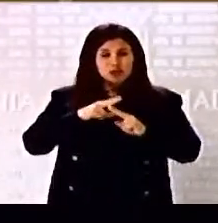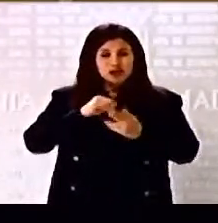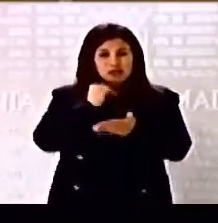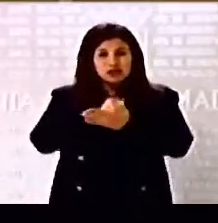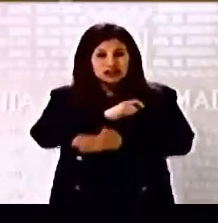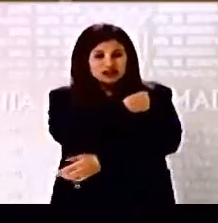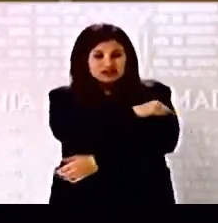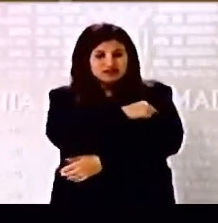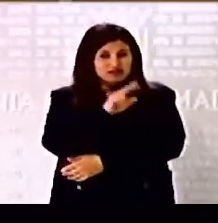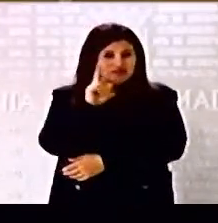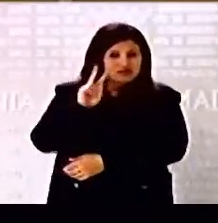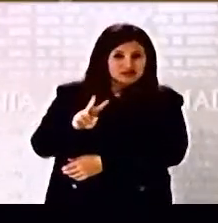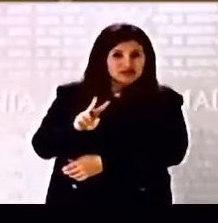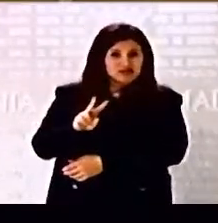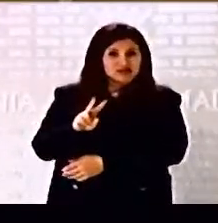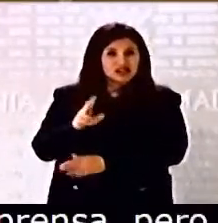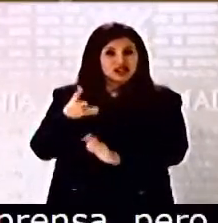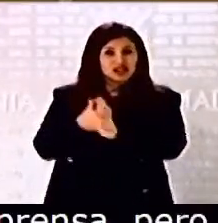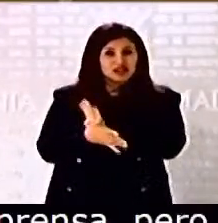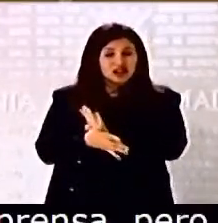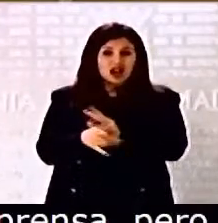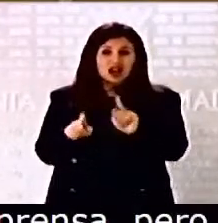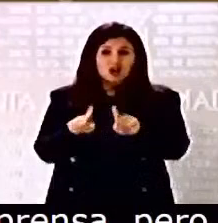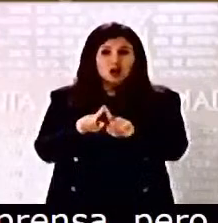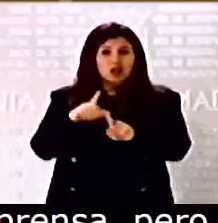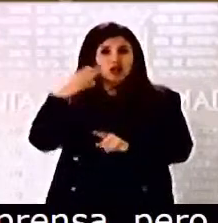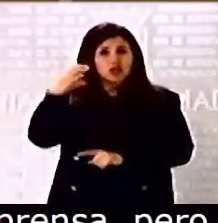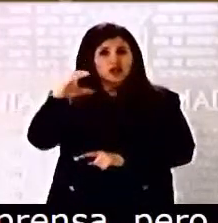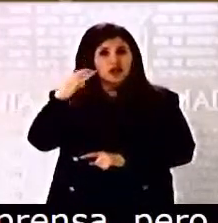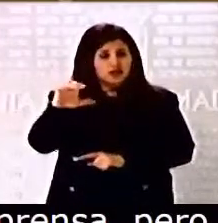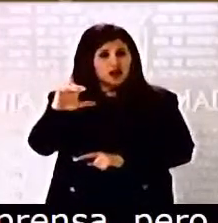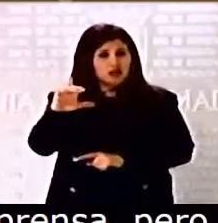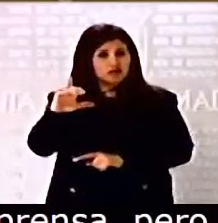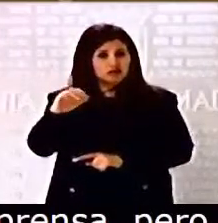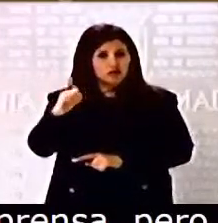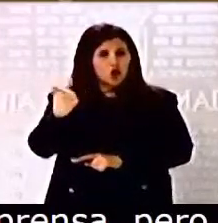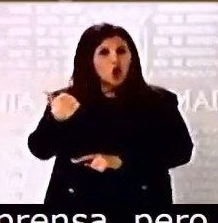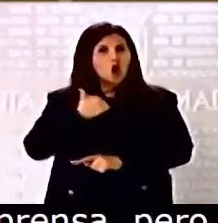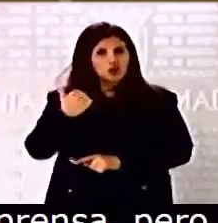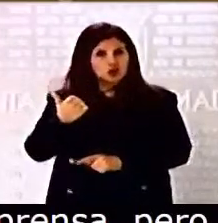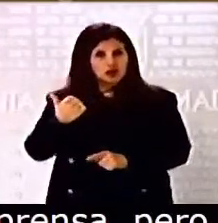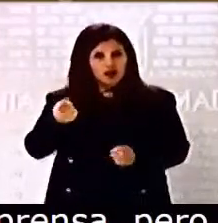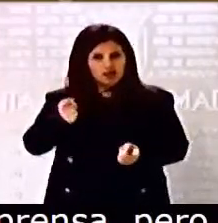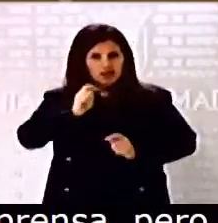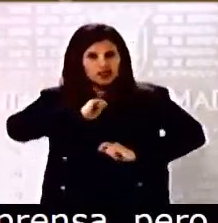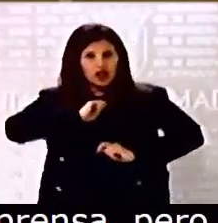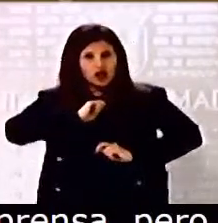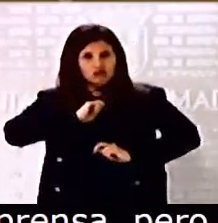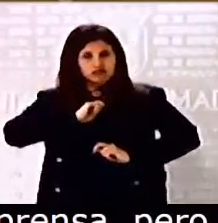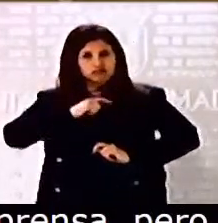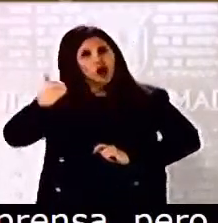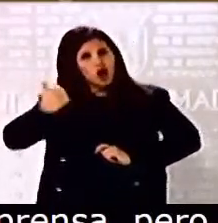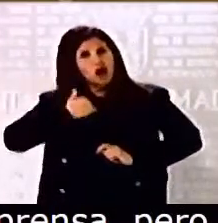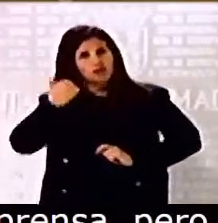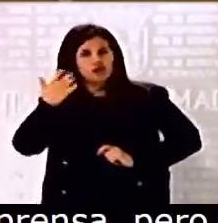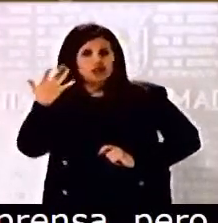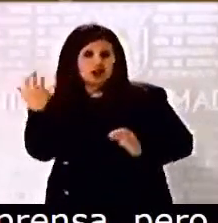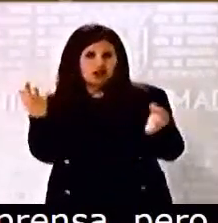la oportunidad que nos ha brindado la ciencia no seamos capaces de